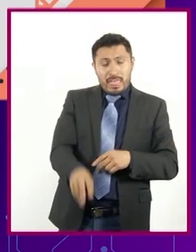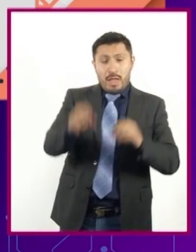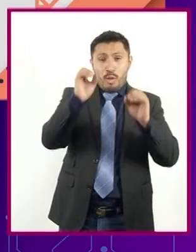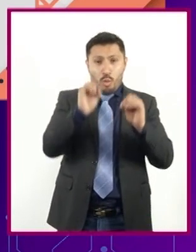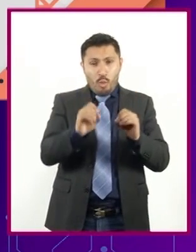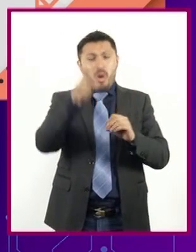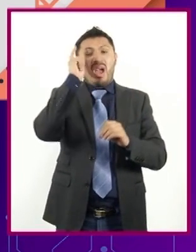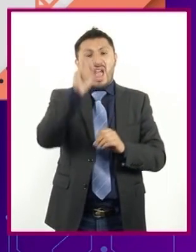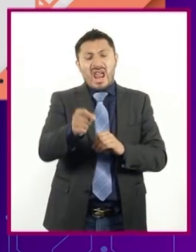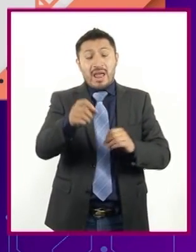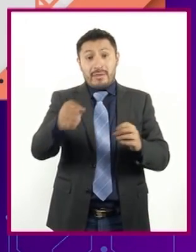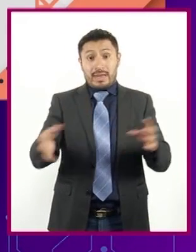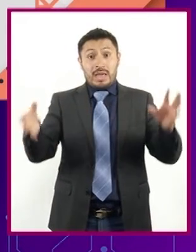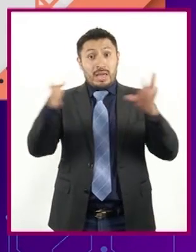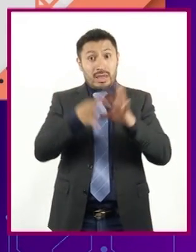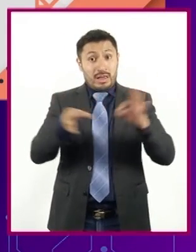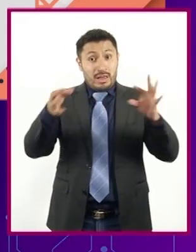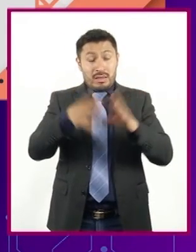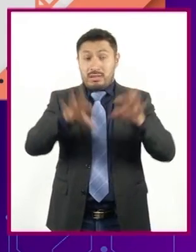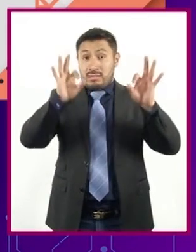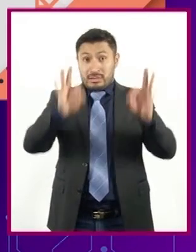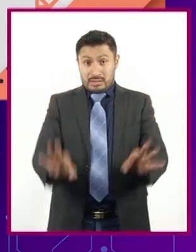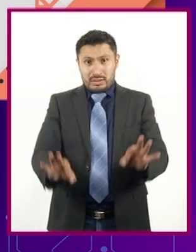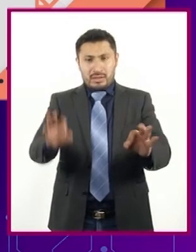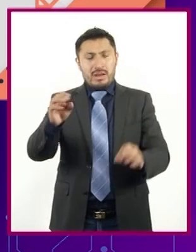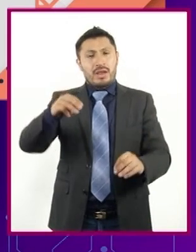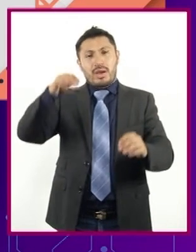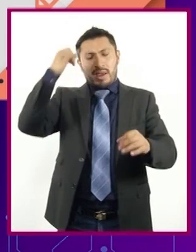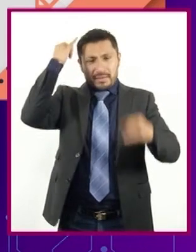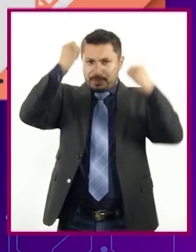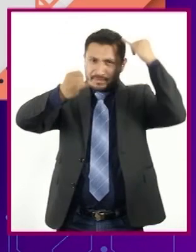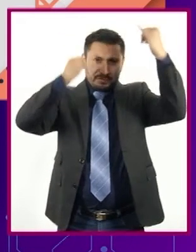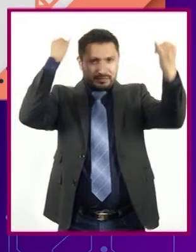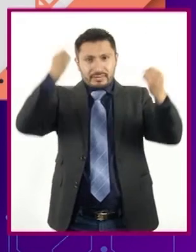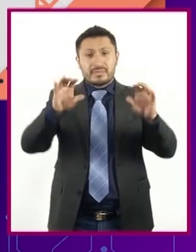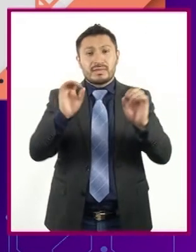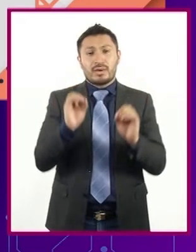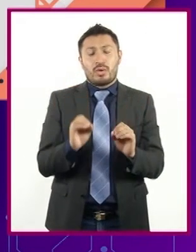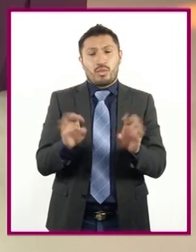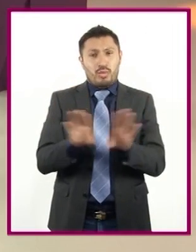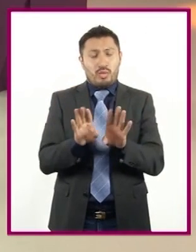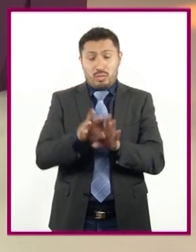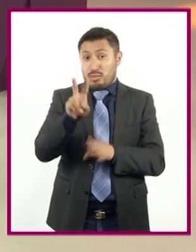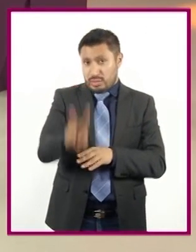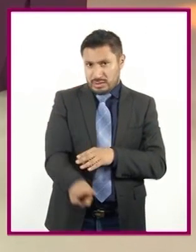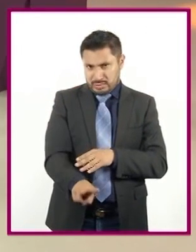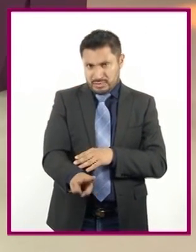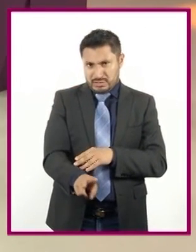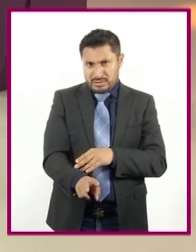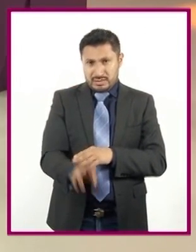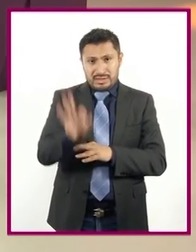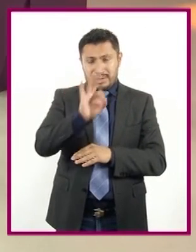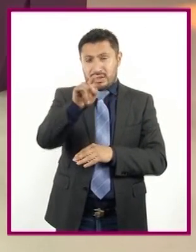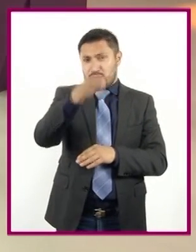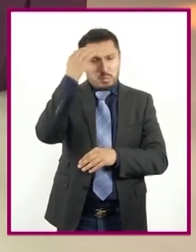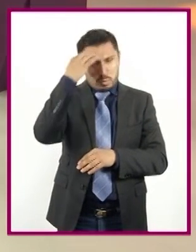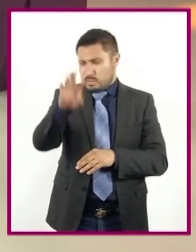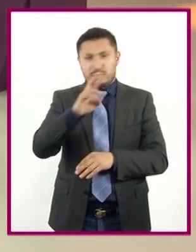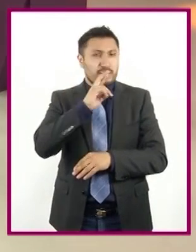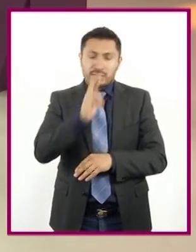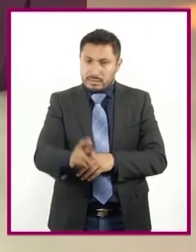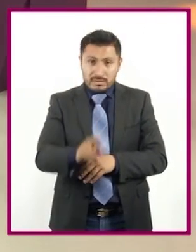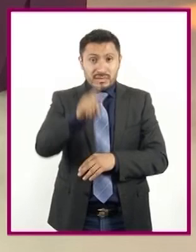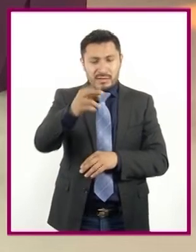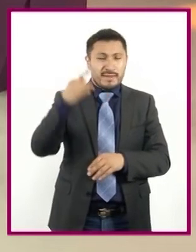significado explícito y lenguaje metafórico o significado implícito? Si desconocen alguna respuesta,